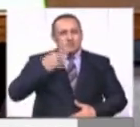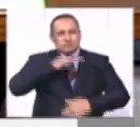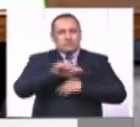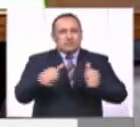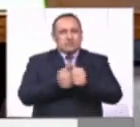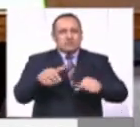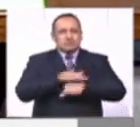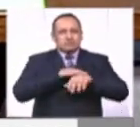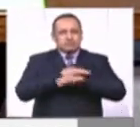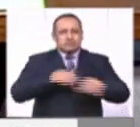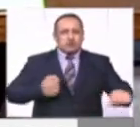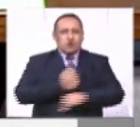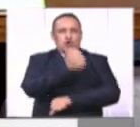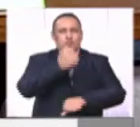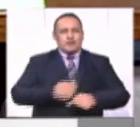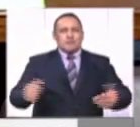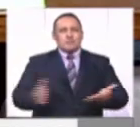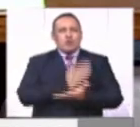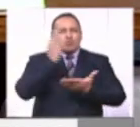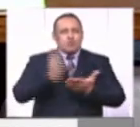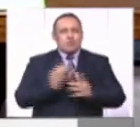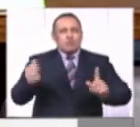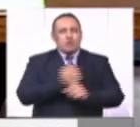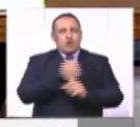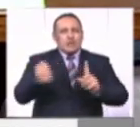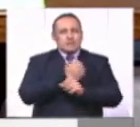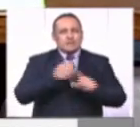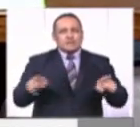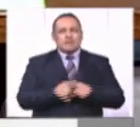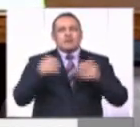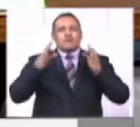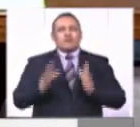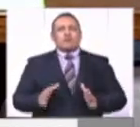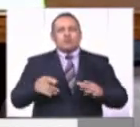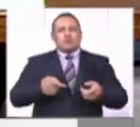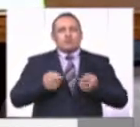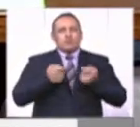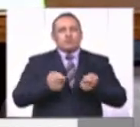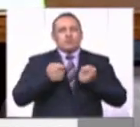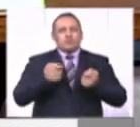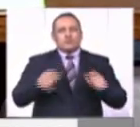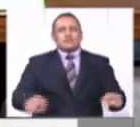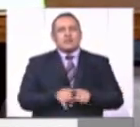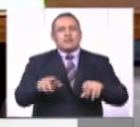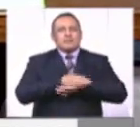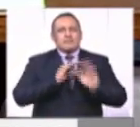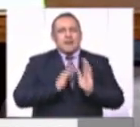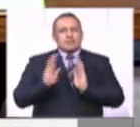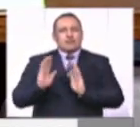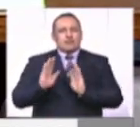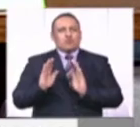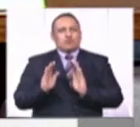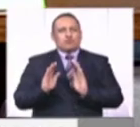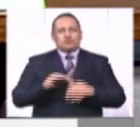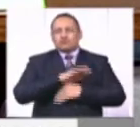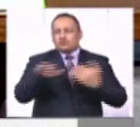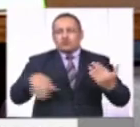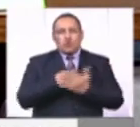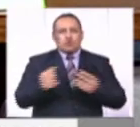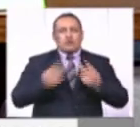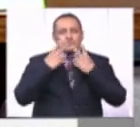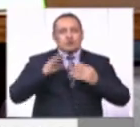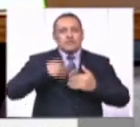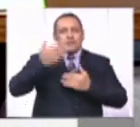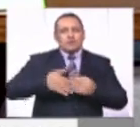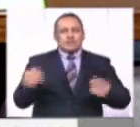y el que llevó a generar la violencia y quien formó ASUS y planificó todo lo que ocurrió